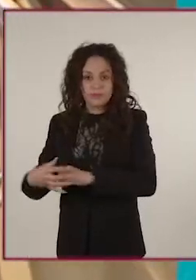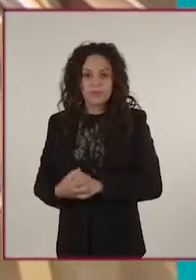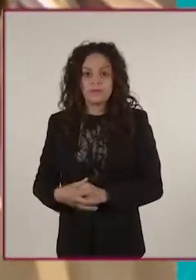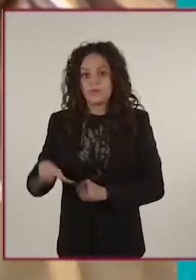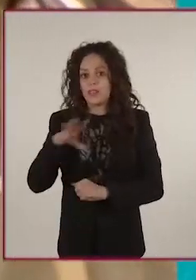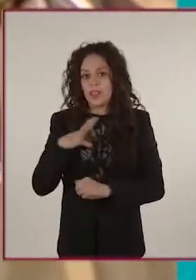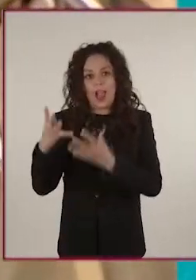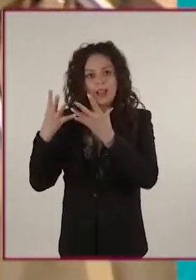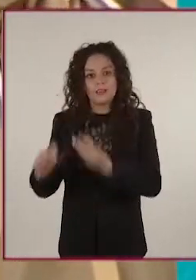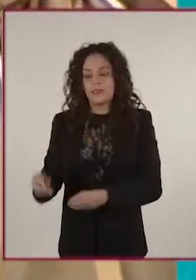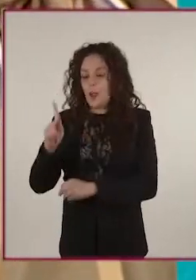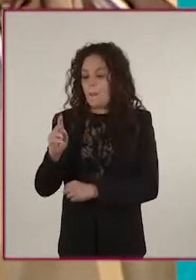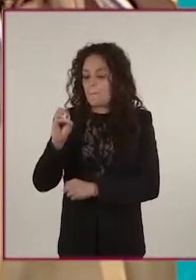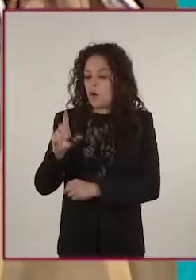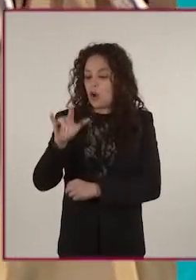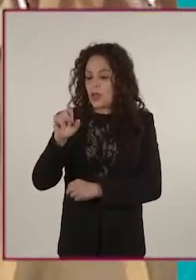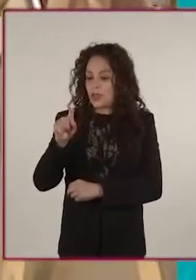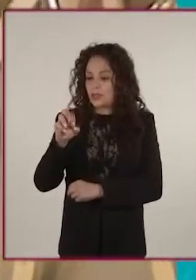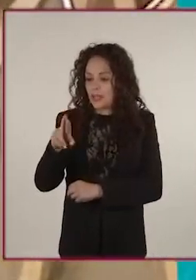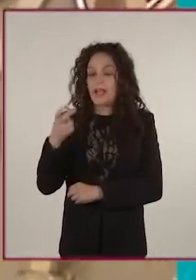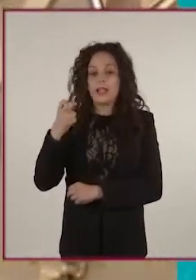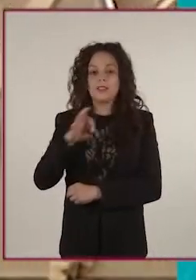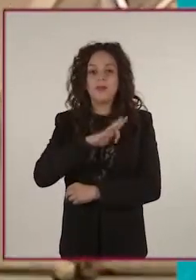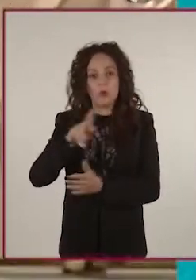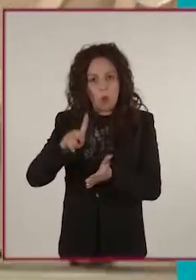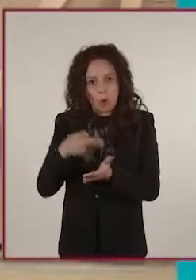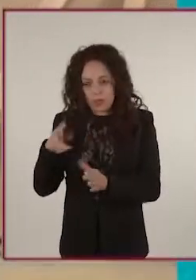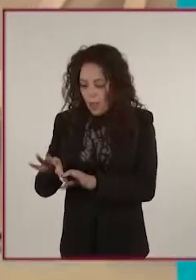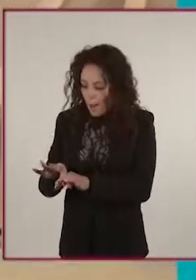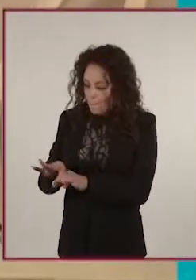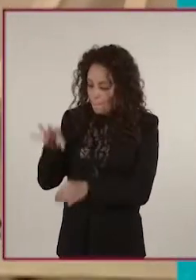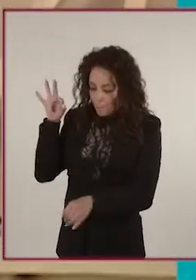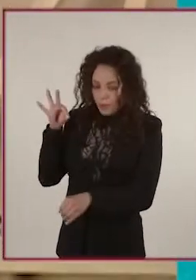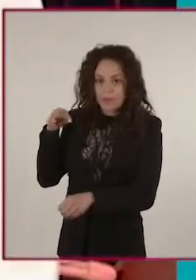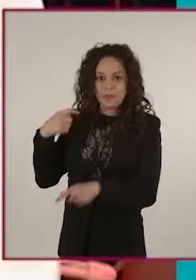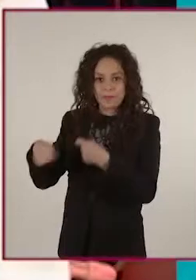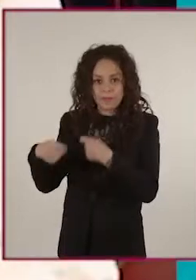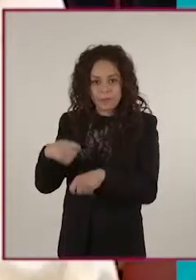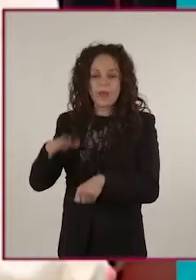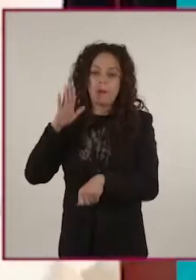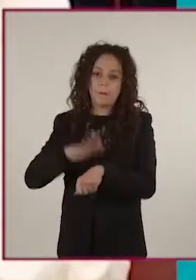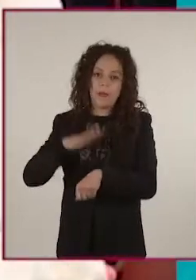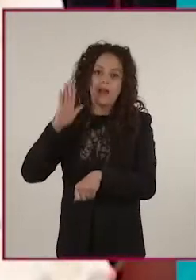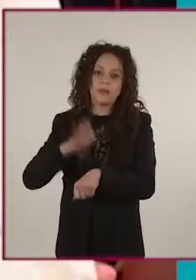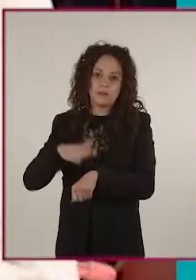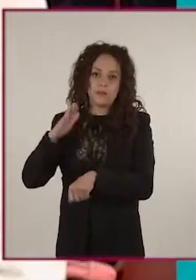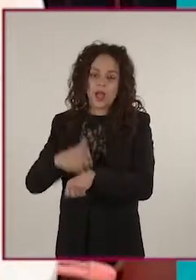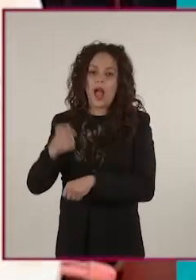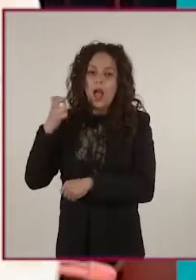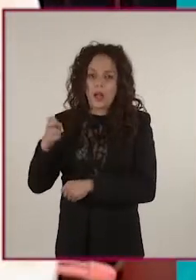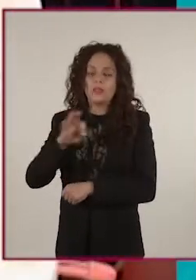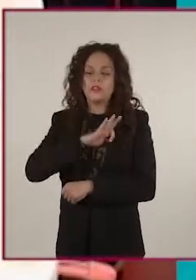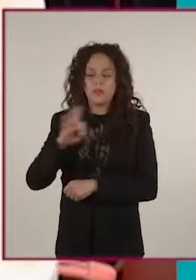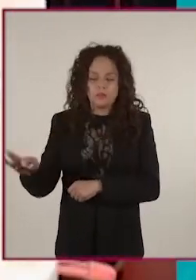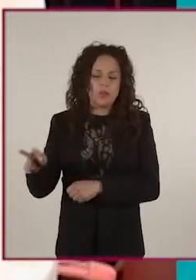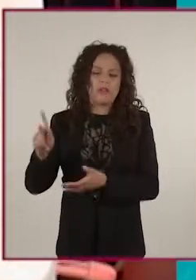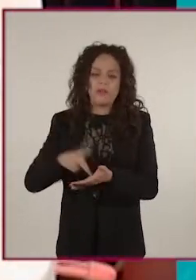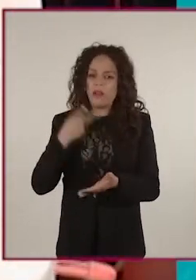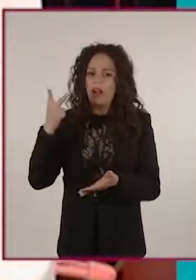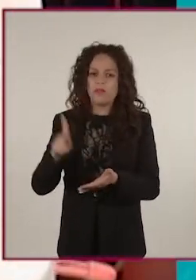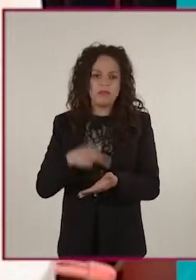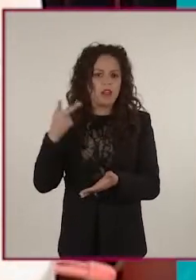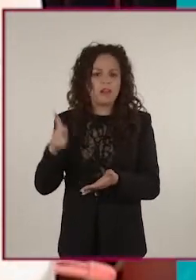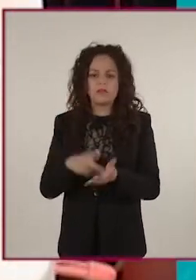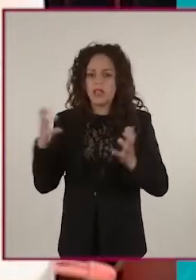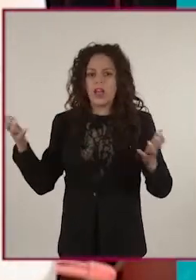llenas del poliéster y entonces ya se puede volver a hacer la extracción y obtener más polímero y este ciclo se puede repetir N veces y se puede